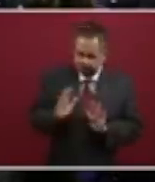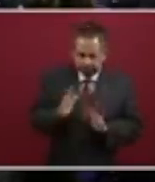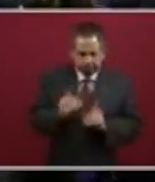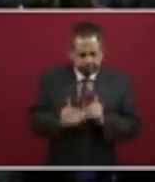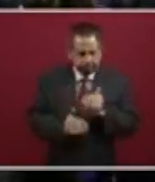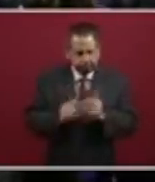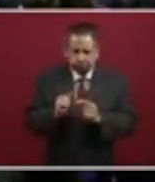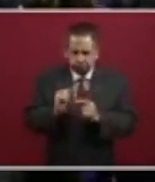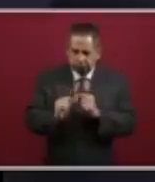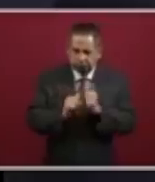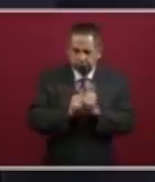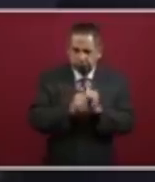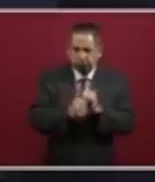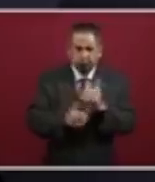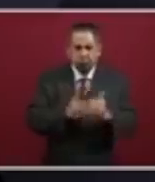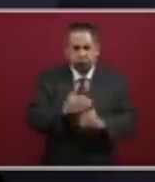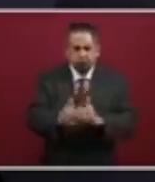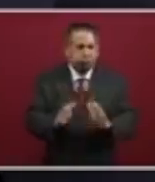sea,